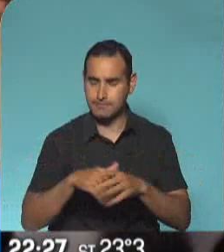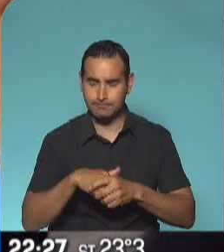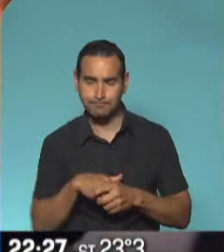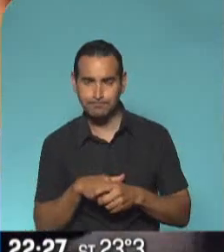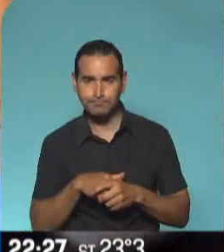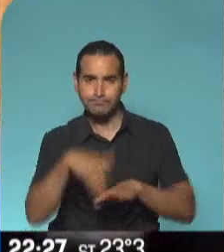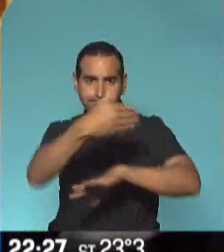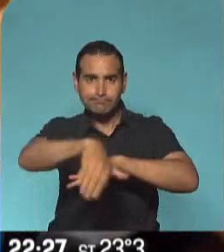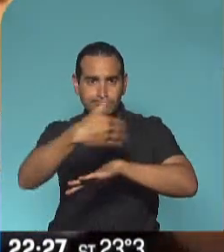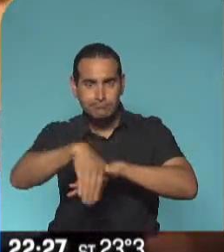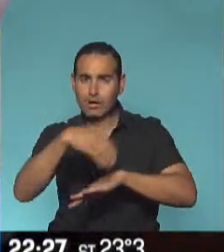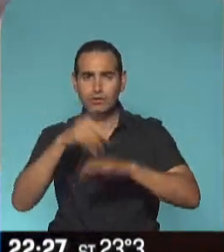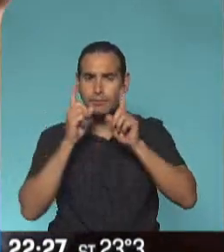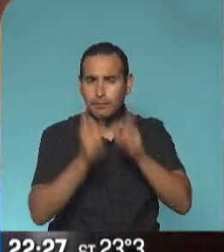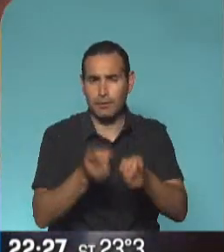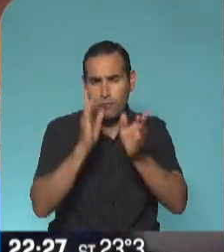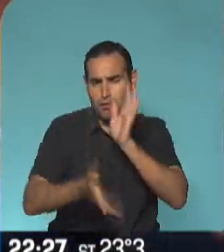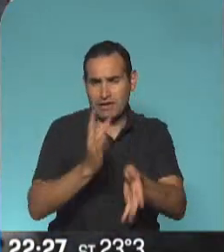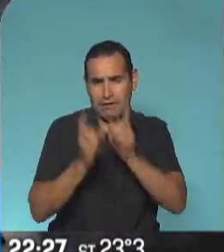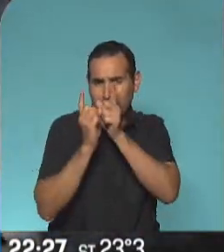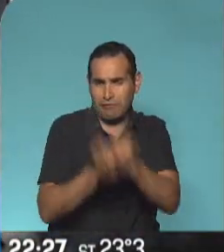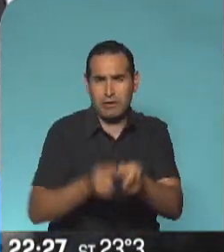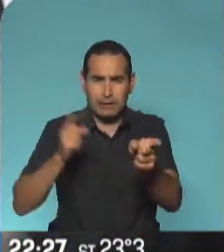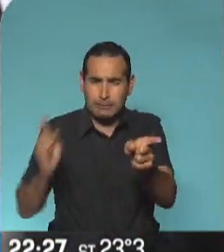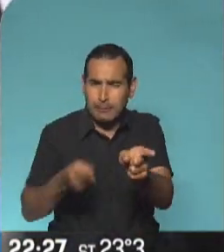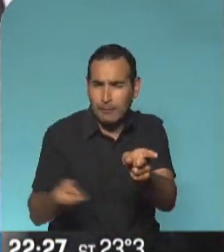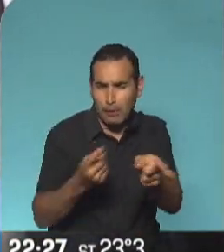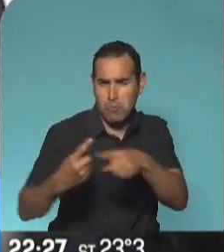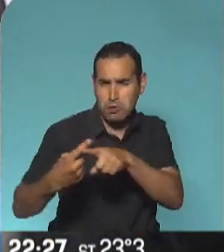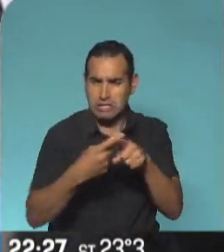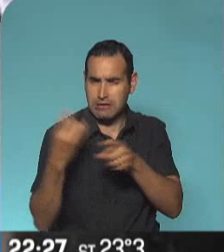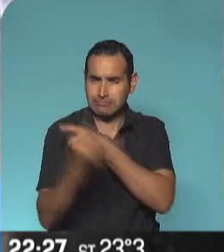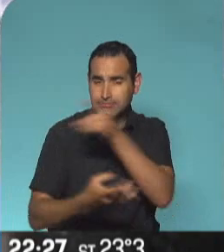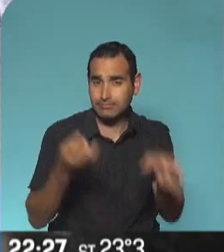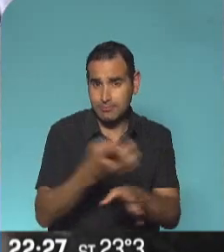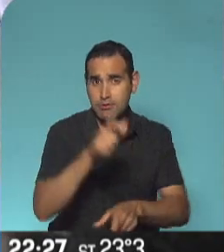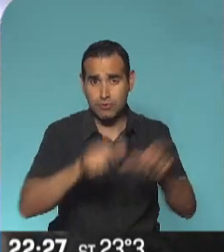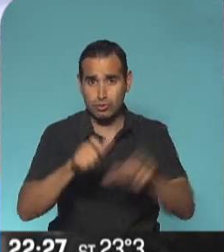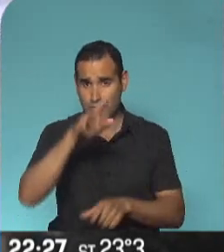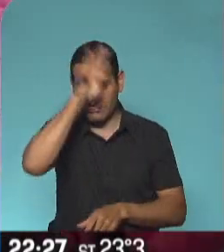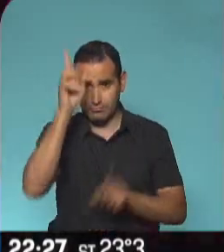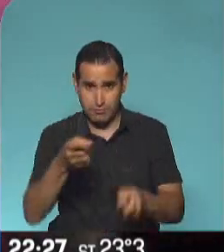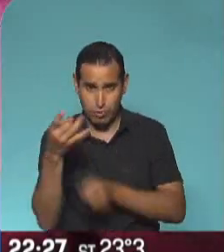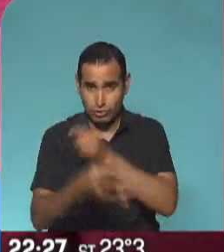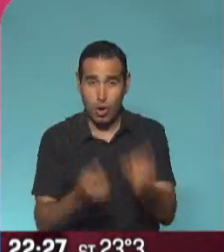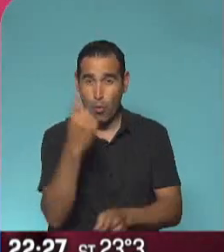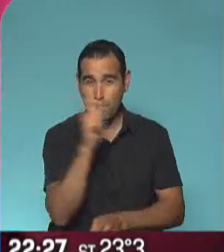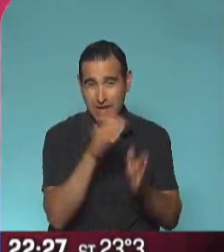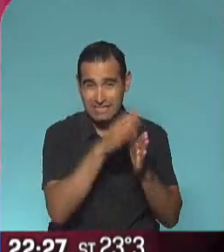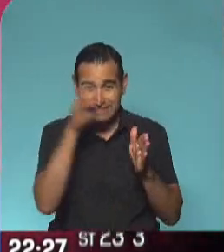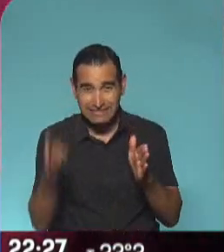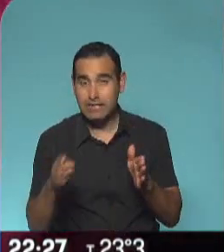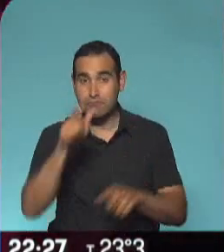En las calles continúa la violencia, la persecución política y étnica. En poco más de un mes, los ataques contra